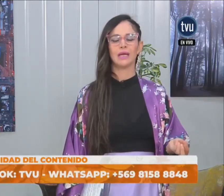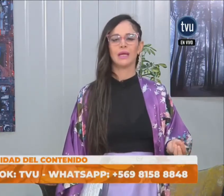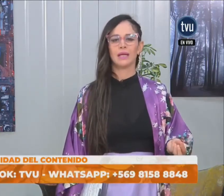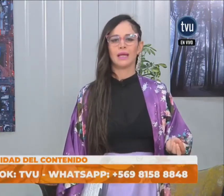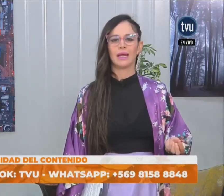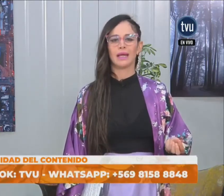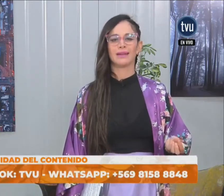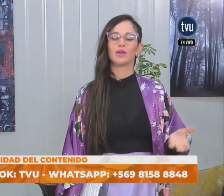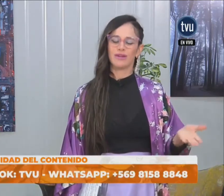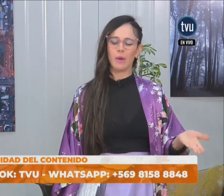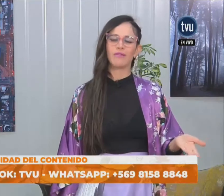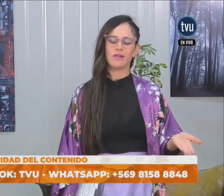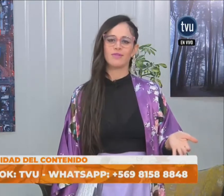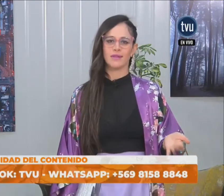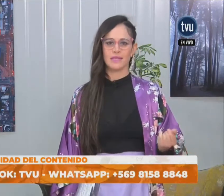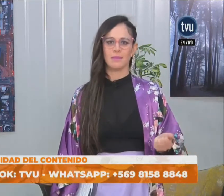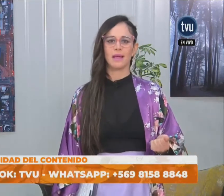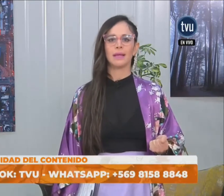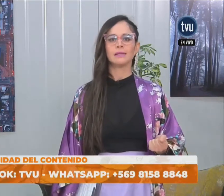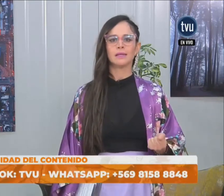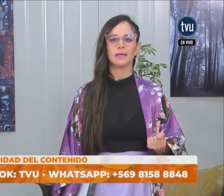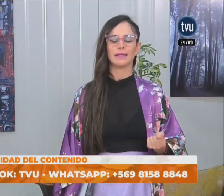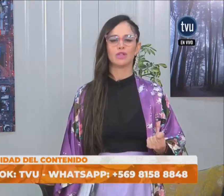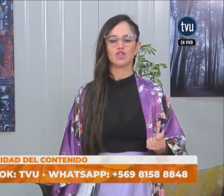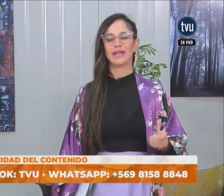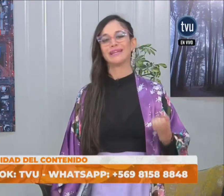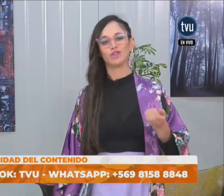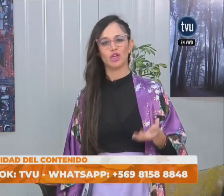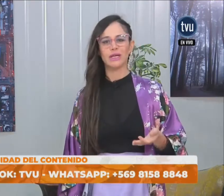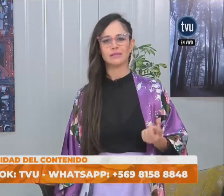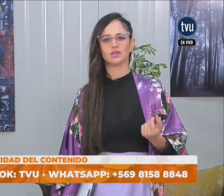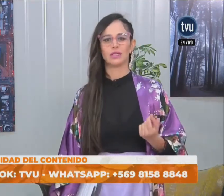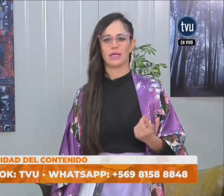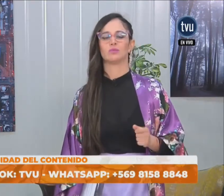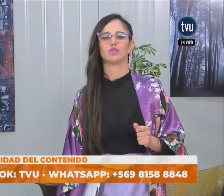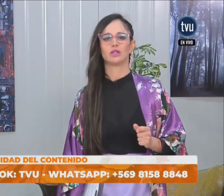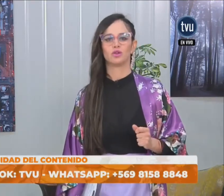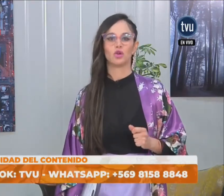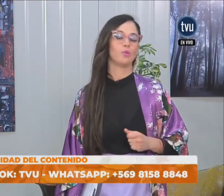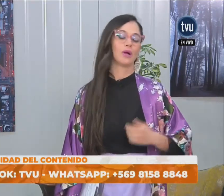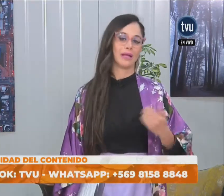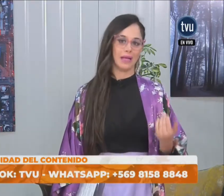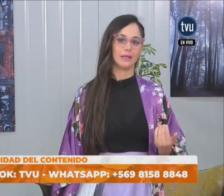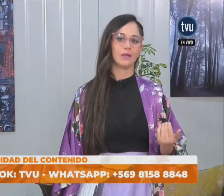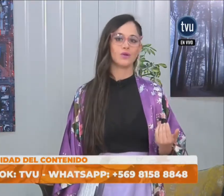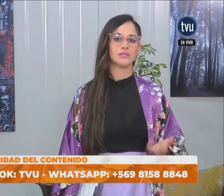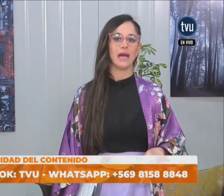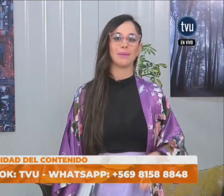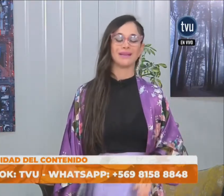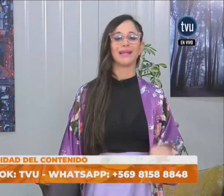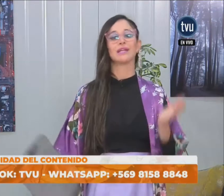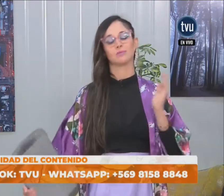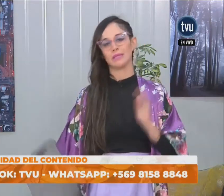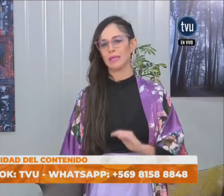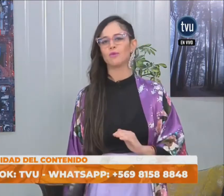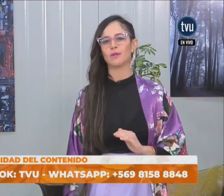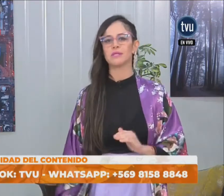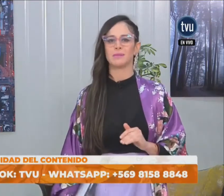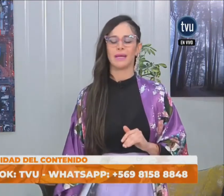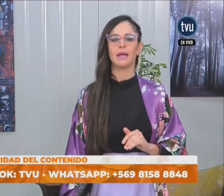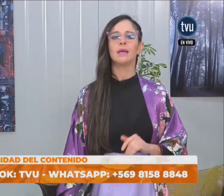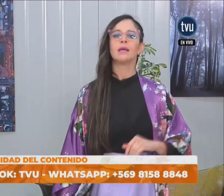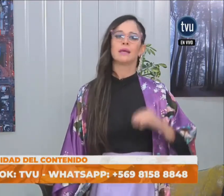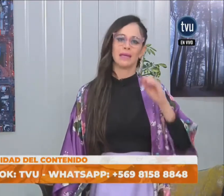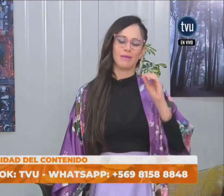hoy día de lo que vamos a vivir el fin de semana, estas votaciones históricas, donde queremos, ¿cierto?, como canal de la universidad, aparte de transmitir un fin